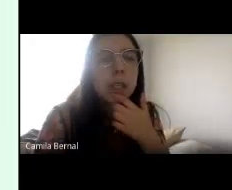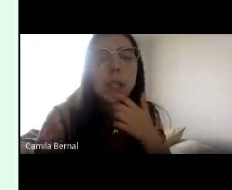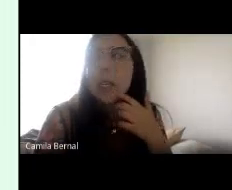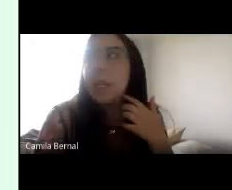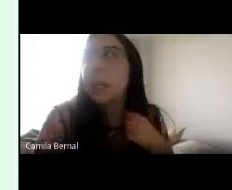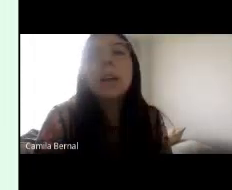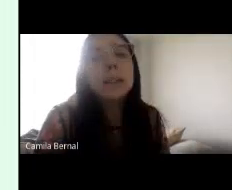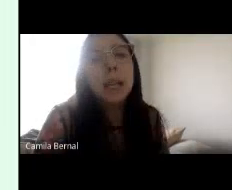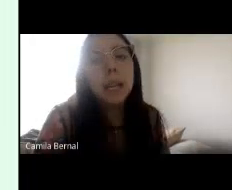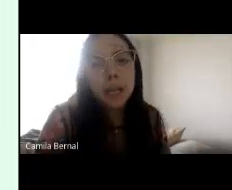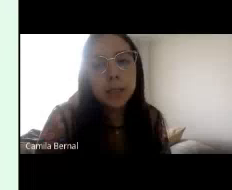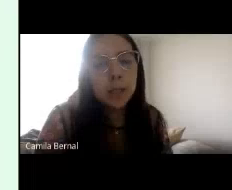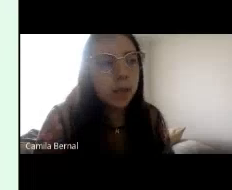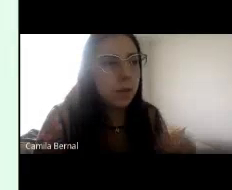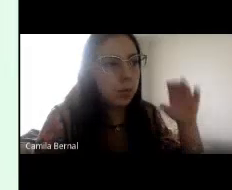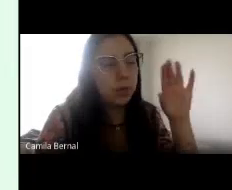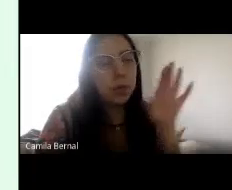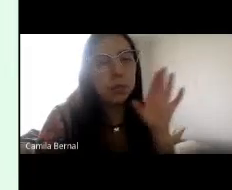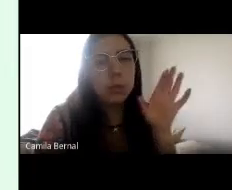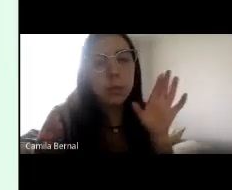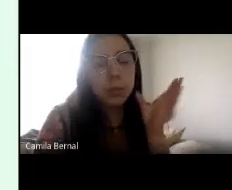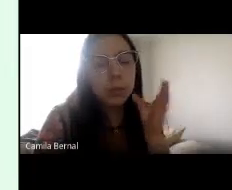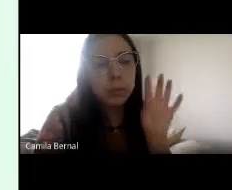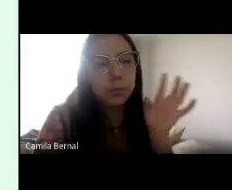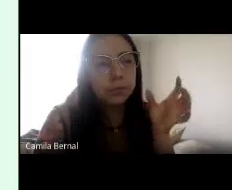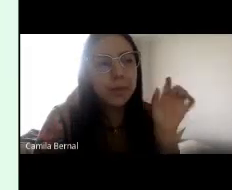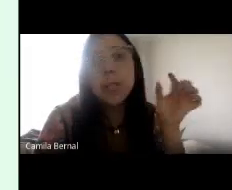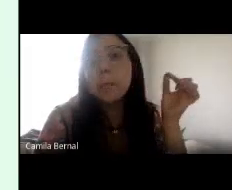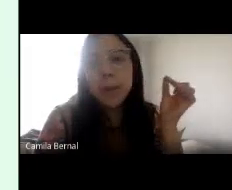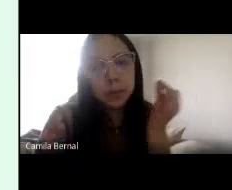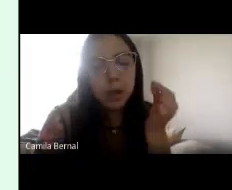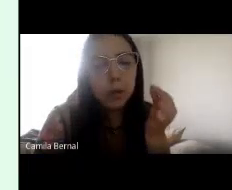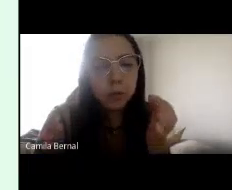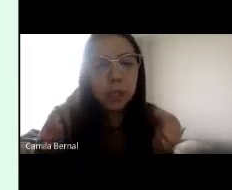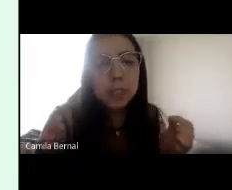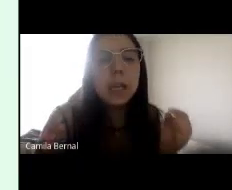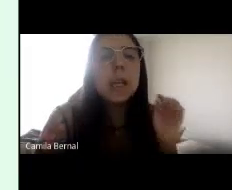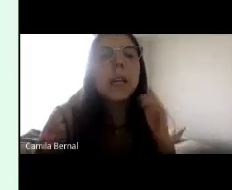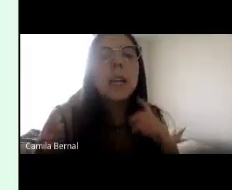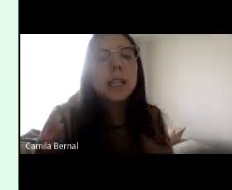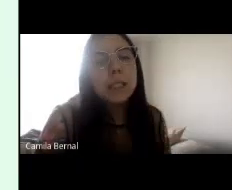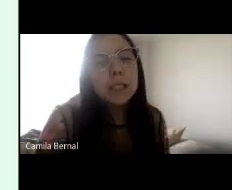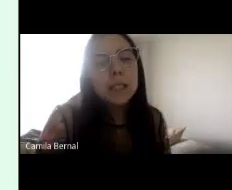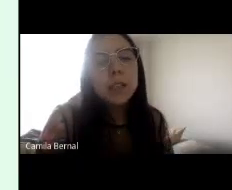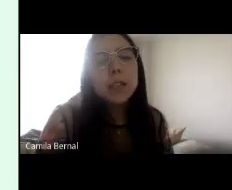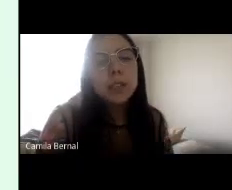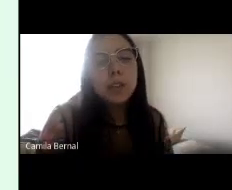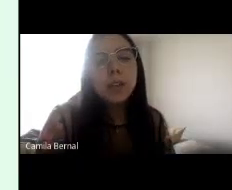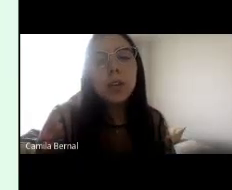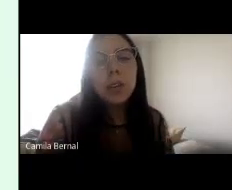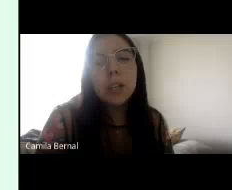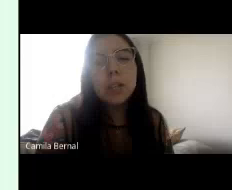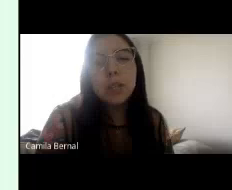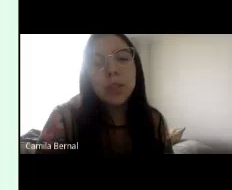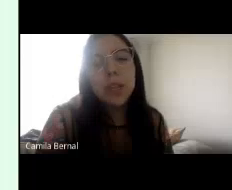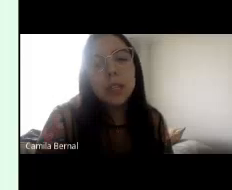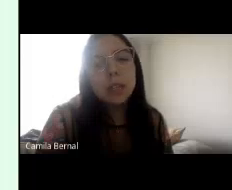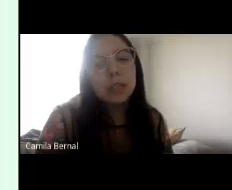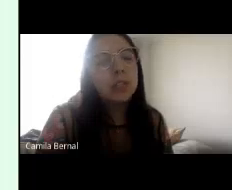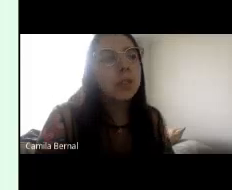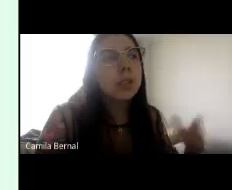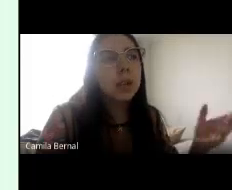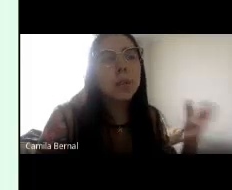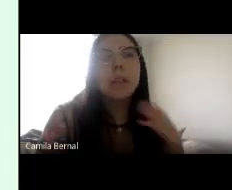ciertas bacterias si dejamos algún tipo de espacio en la botella. Y el tercero, se colocan las